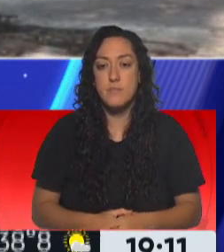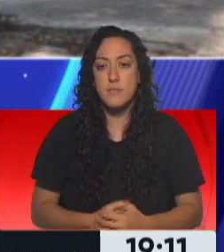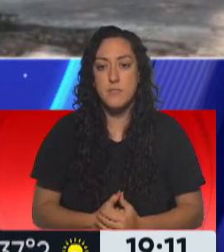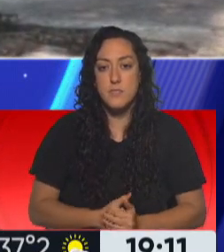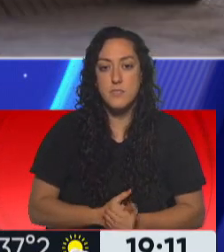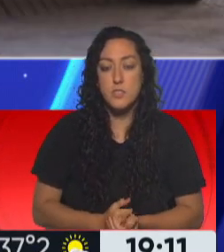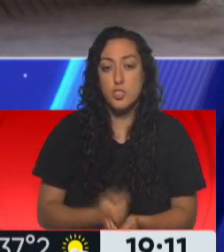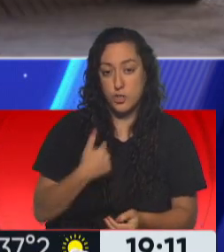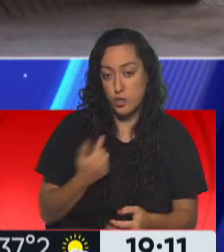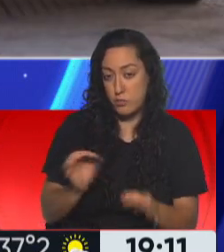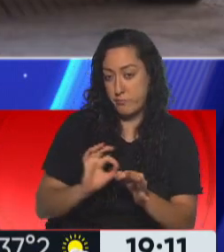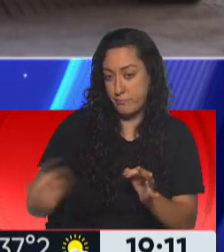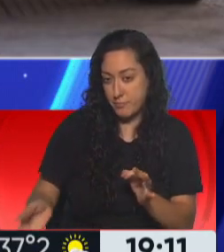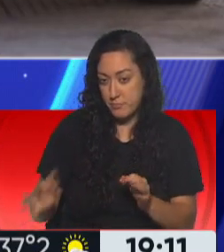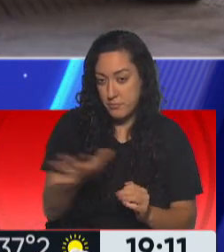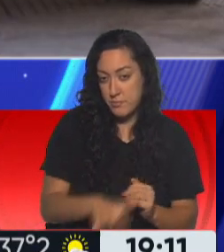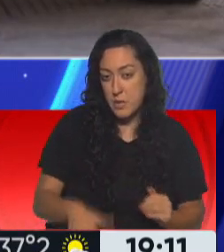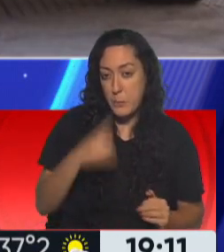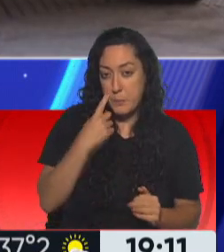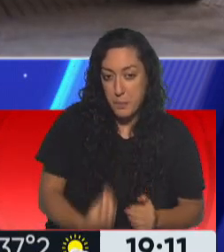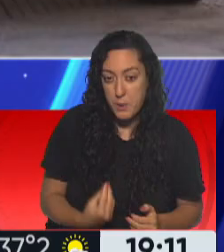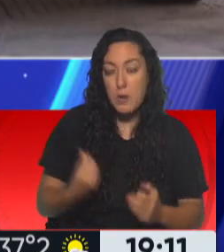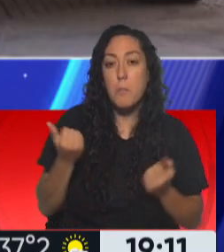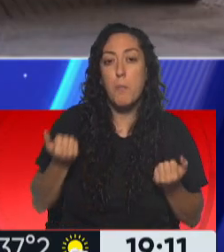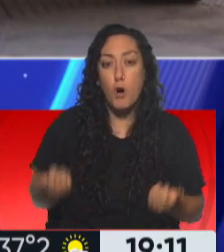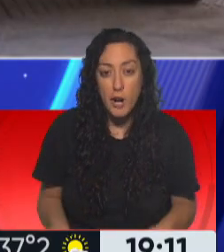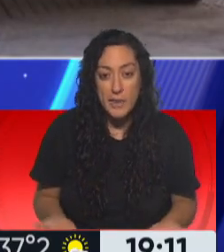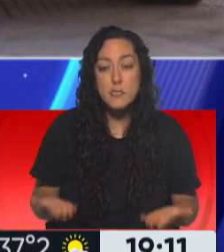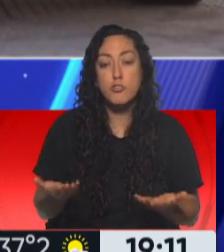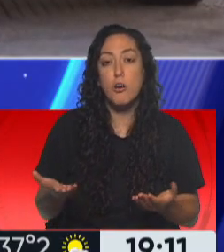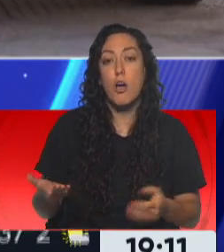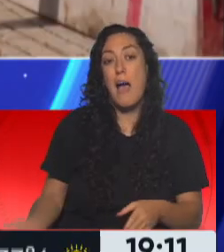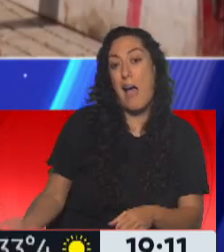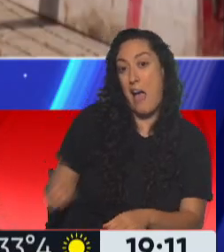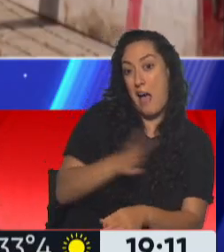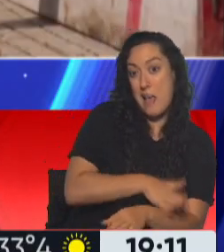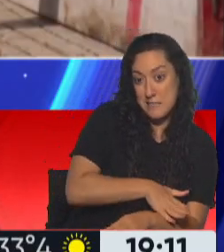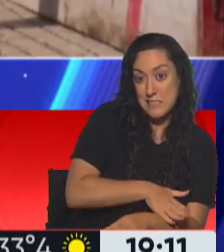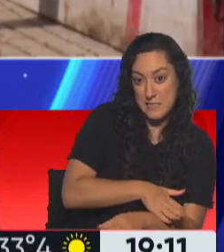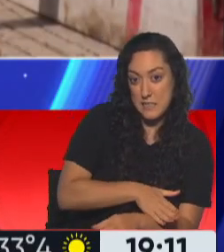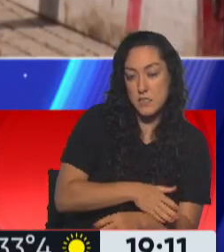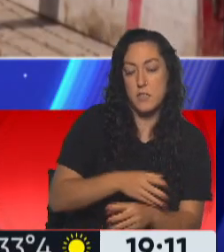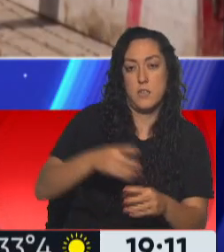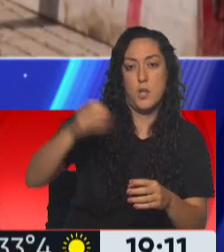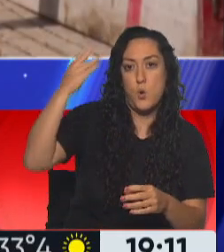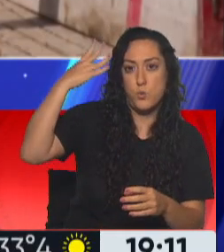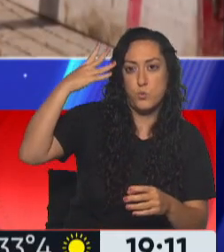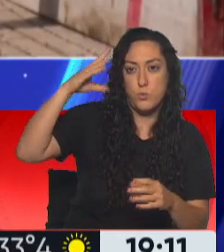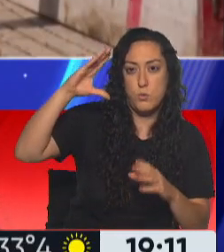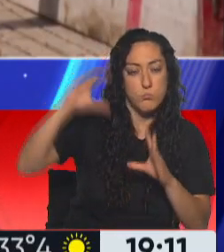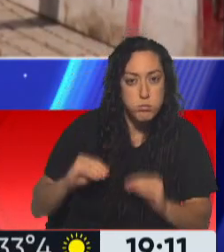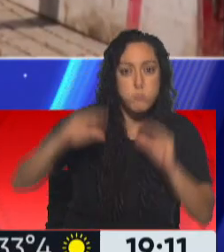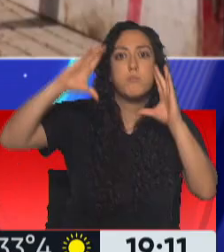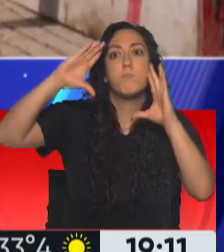Yo vivo cerca de esta zona, por lo tanto les puedo contar que en la previa hubo varios cortes al